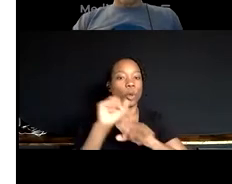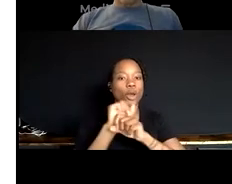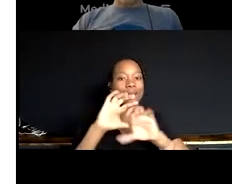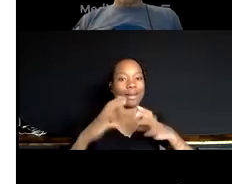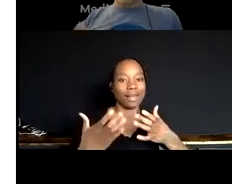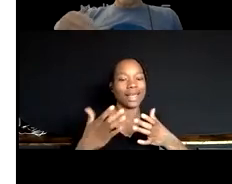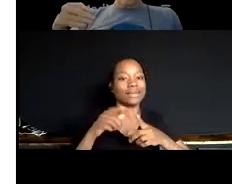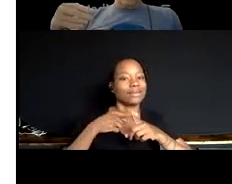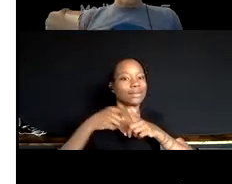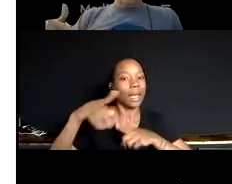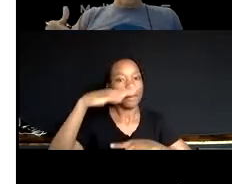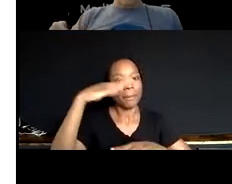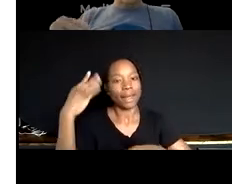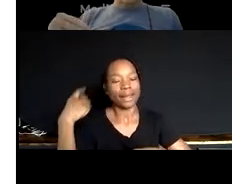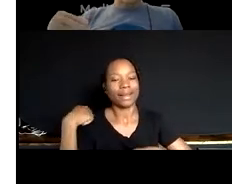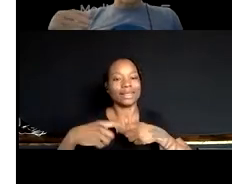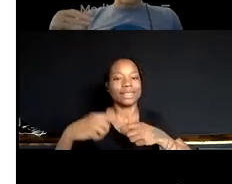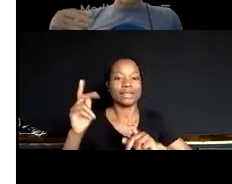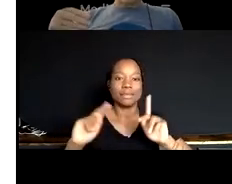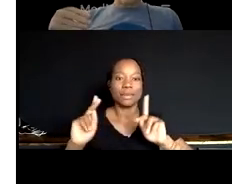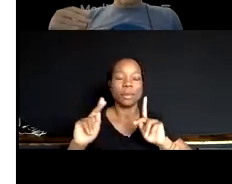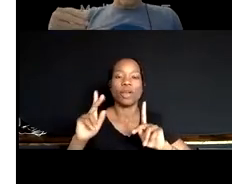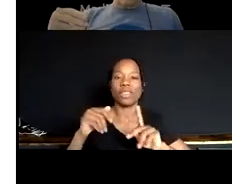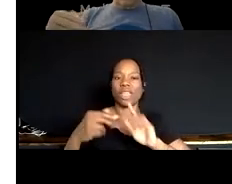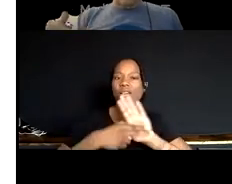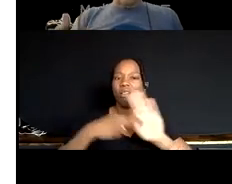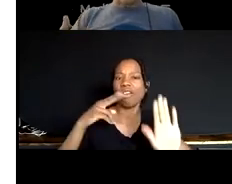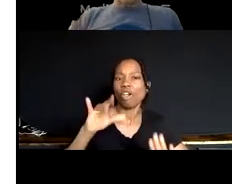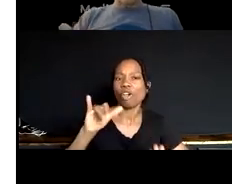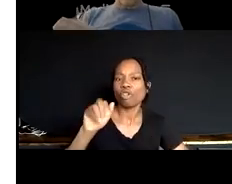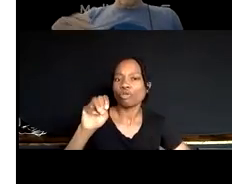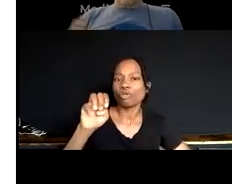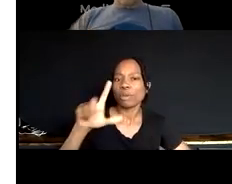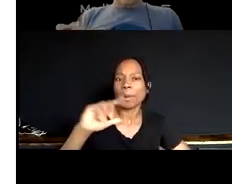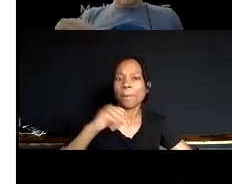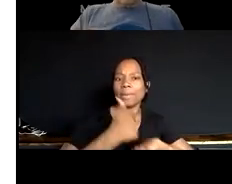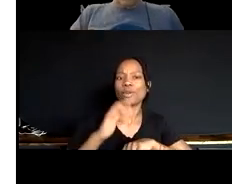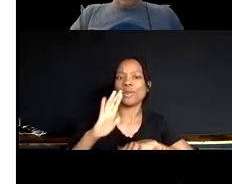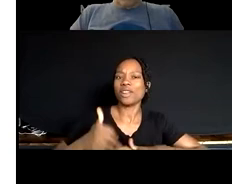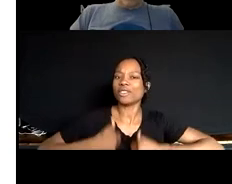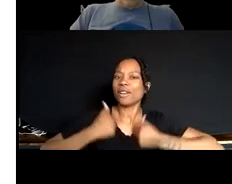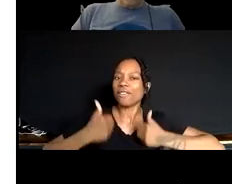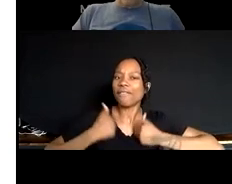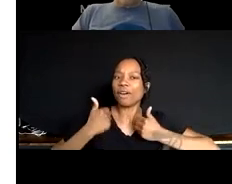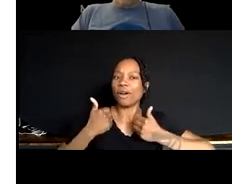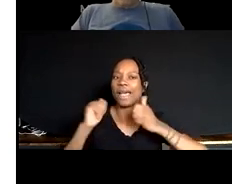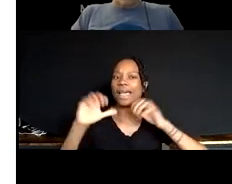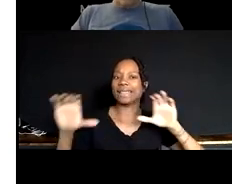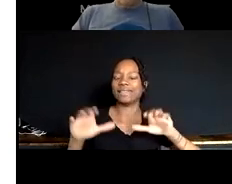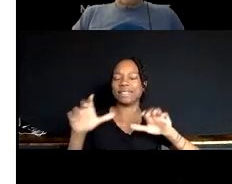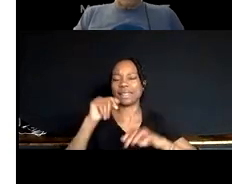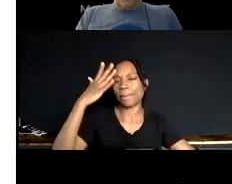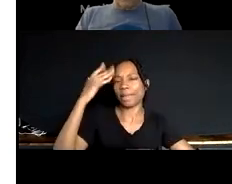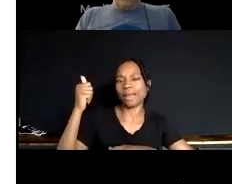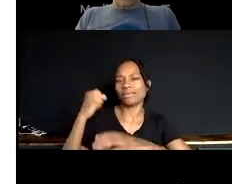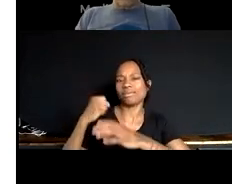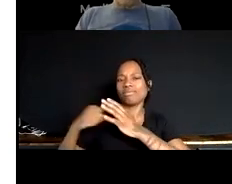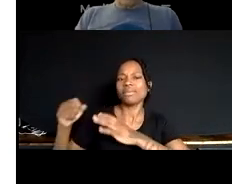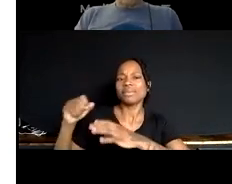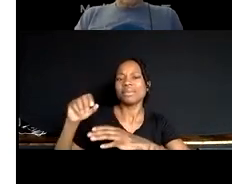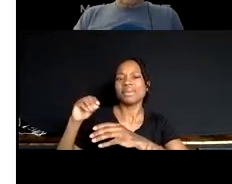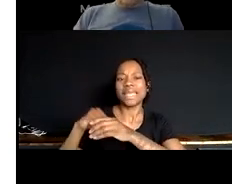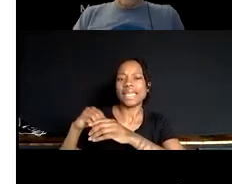y latinx. La gente criminalizada por sus actividades de supervivencia, no porque estén en el sistema criminal, pero porque